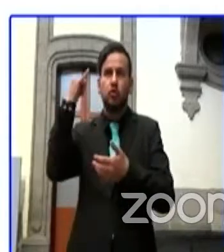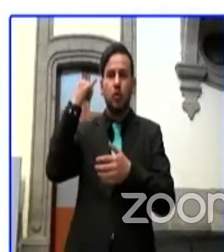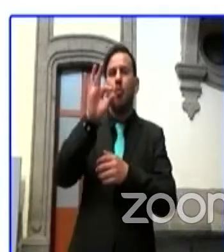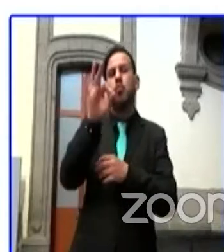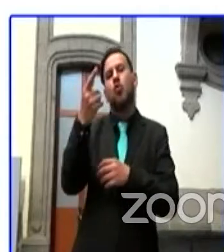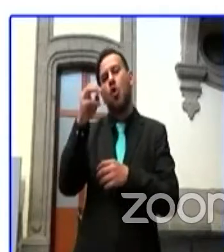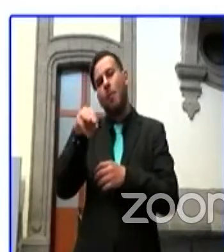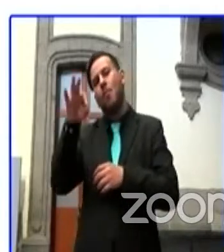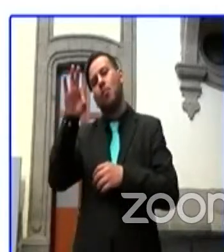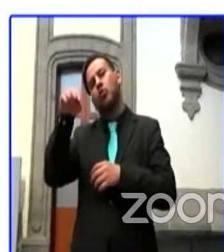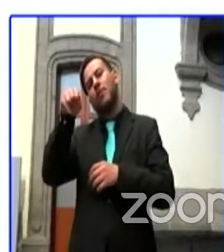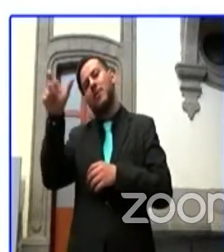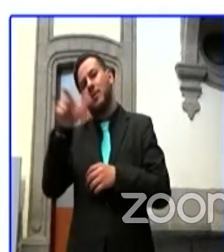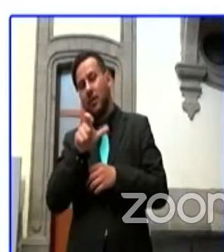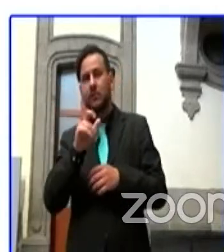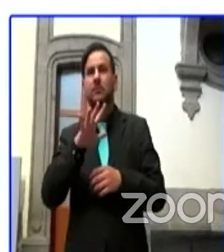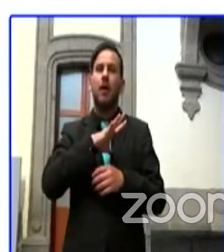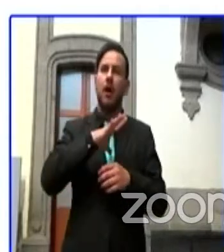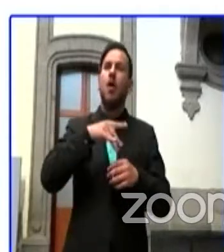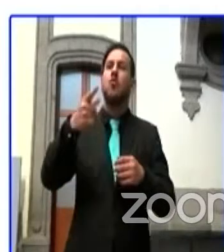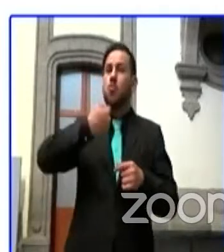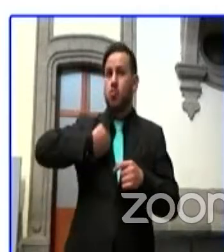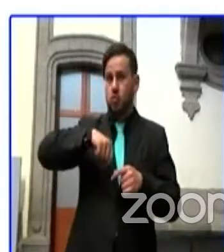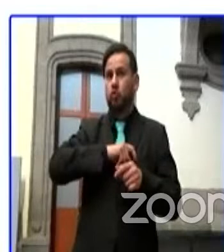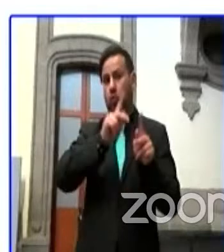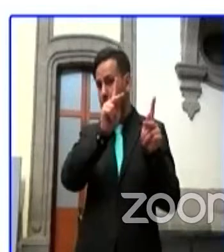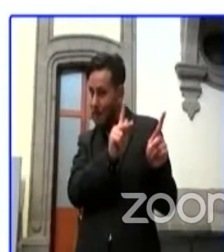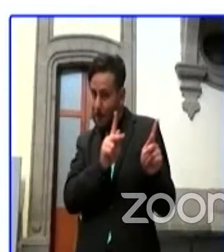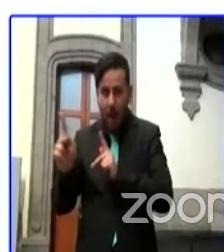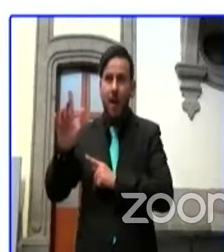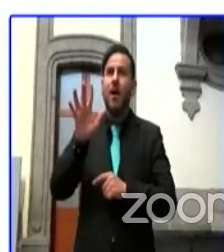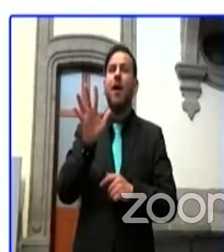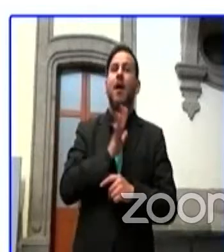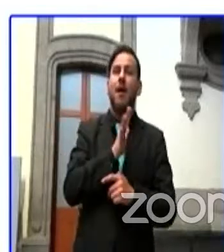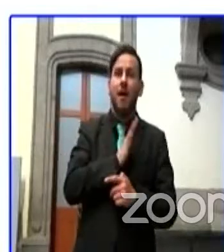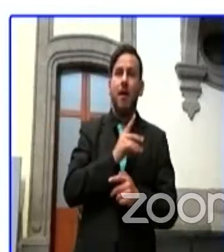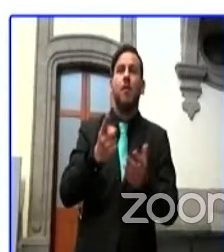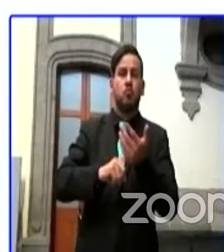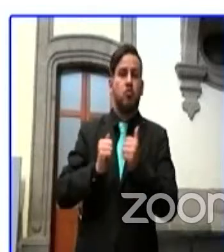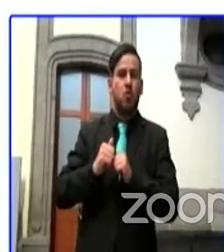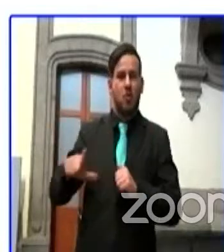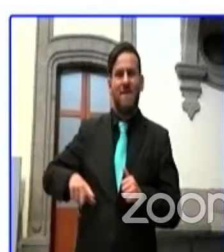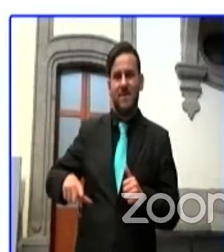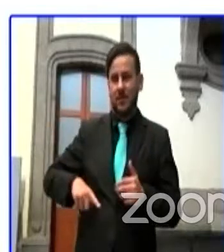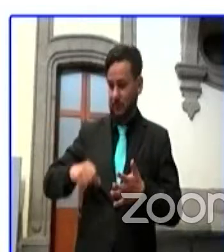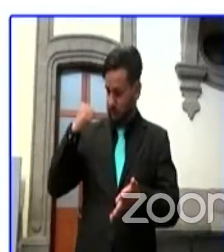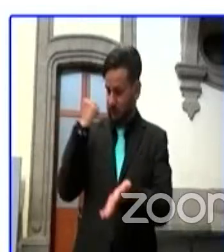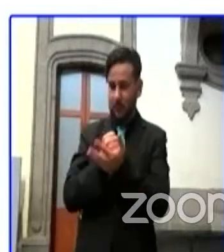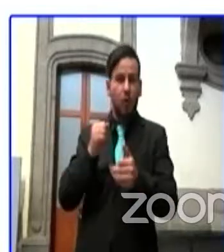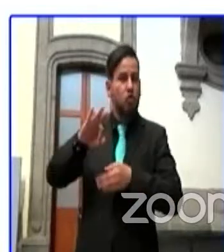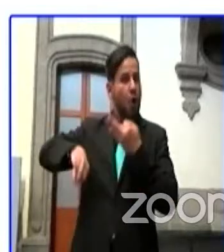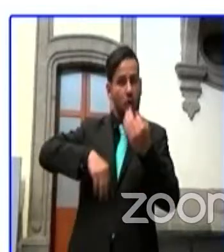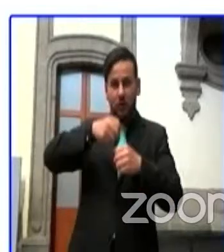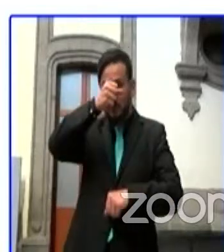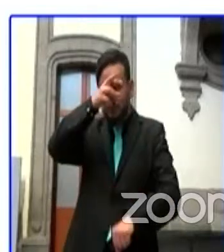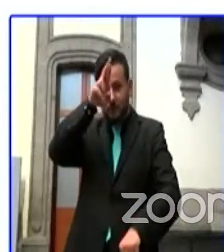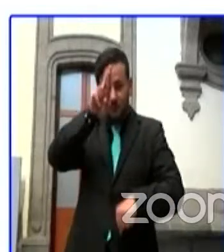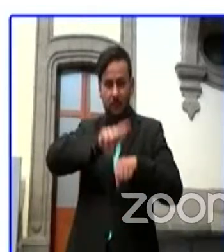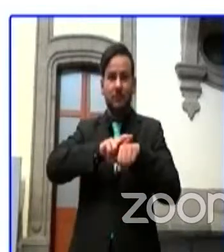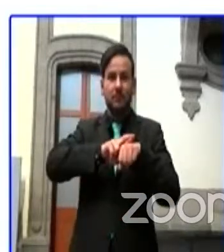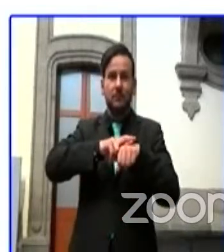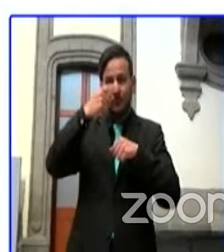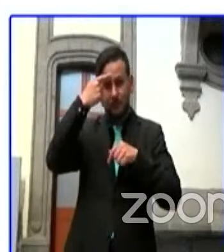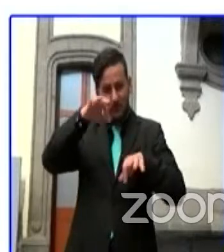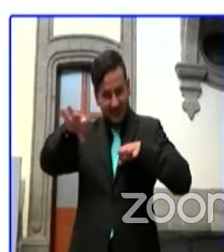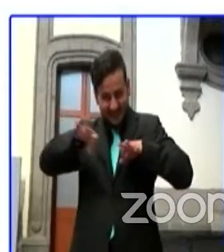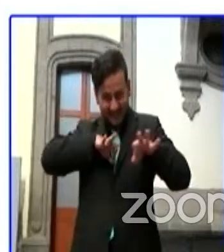discapacidad.yucatan.gob.mx. Ahí está nuestro plan estatal. Y el gobernador puso a todas las secretarías a